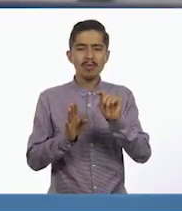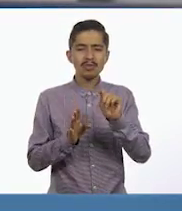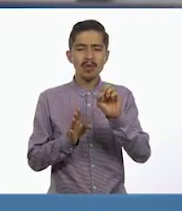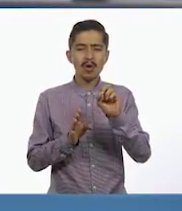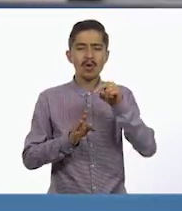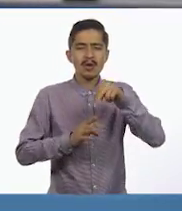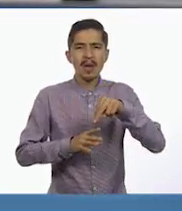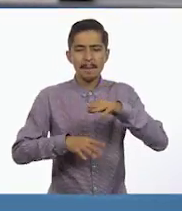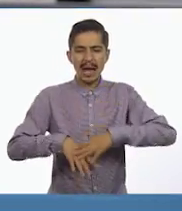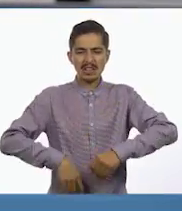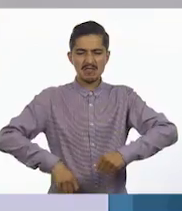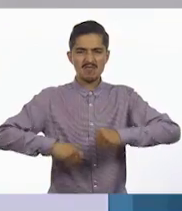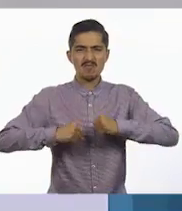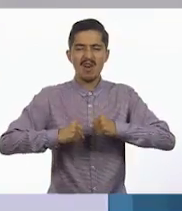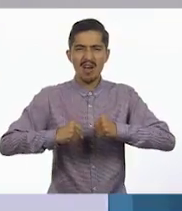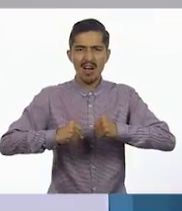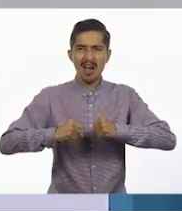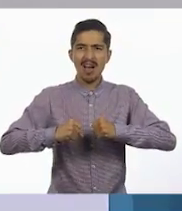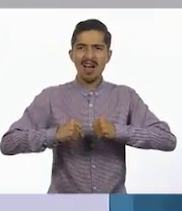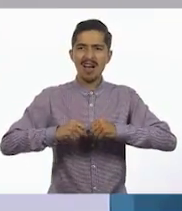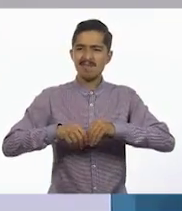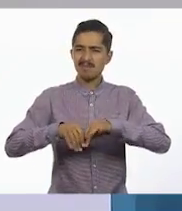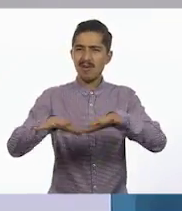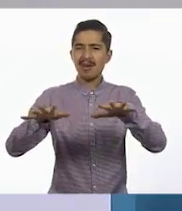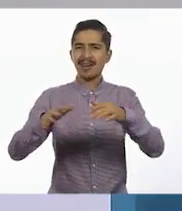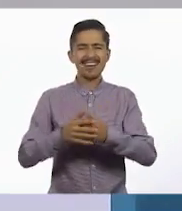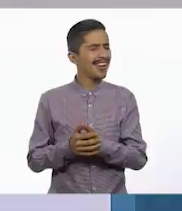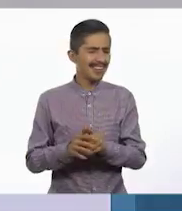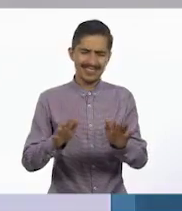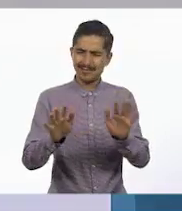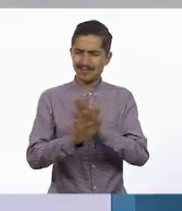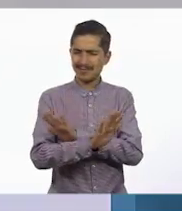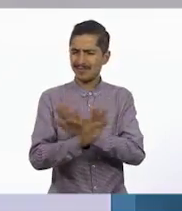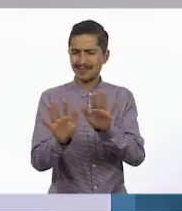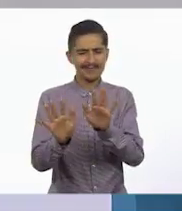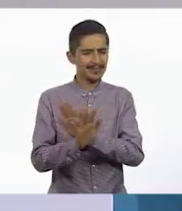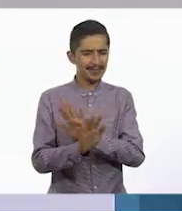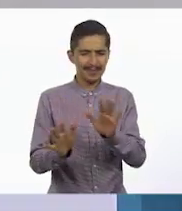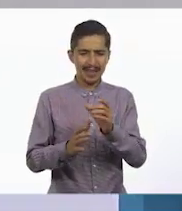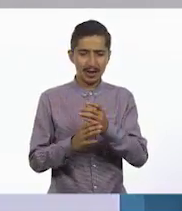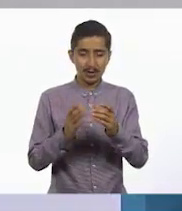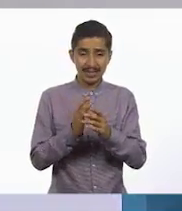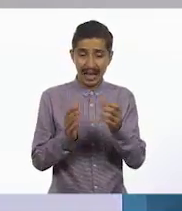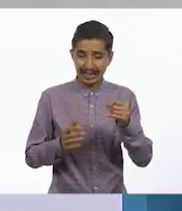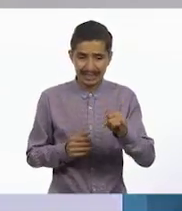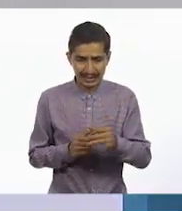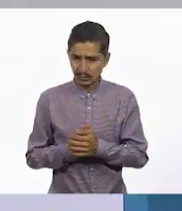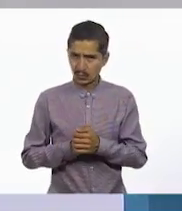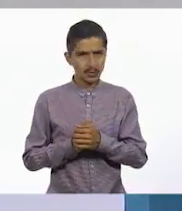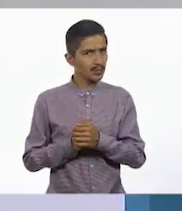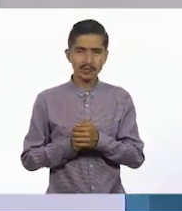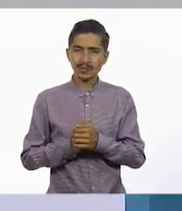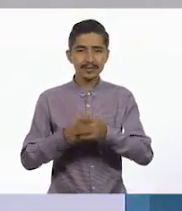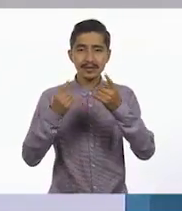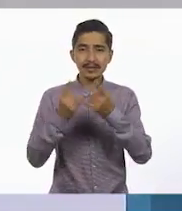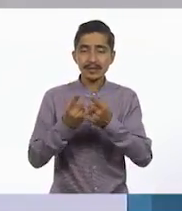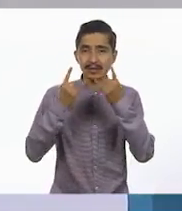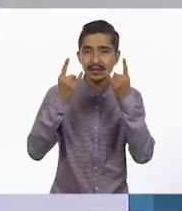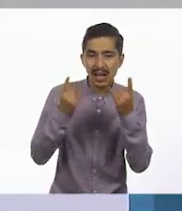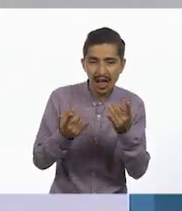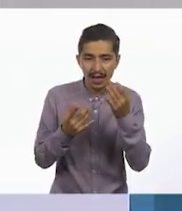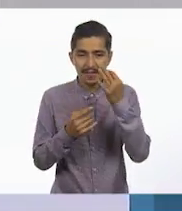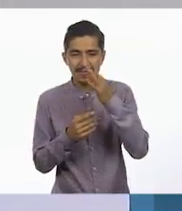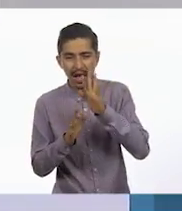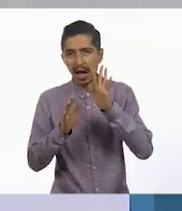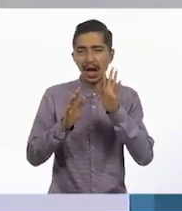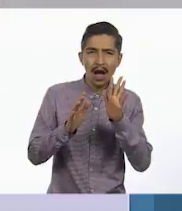el poderoso. O sea, no. A ver, no, Ton, no. Las cosas no son así, mira. ¿No? Las leyendas no surgen, ya lo